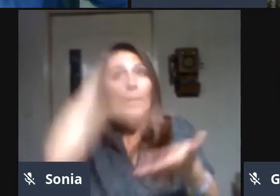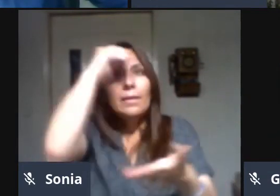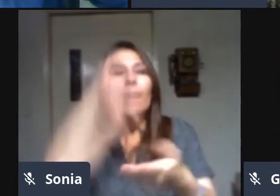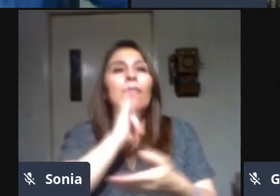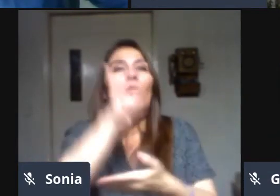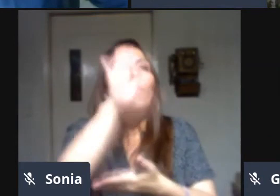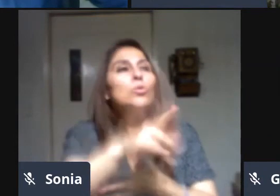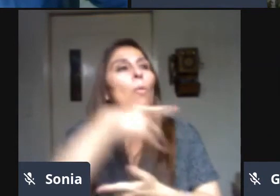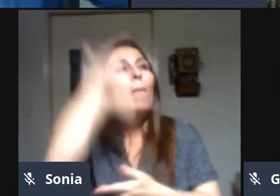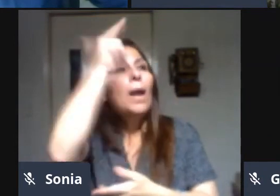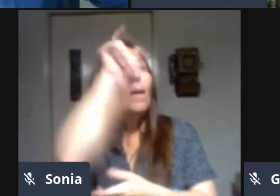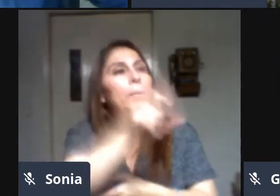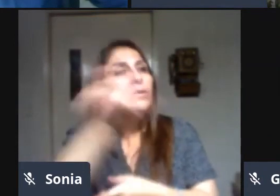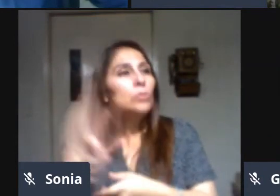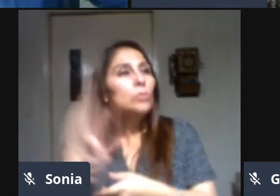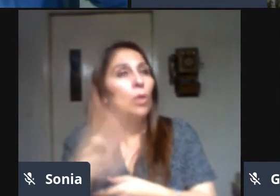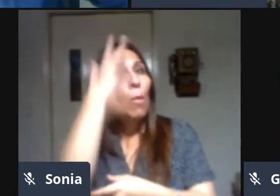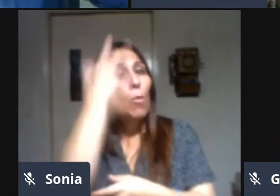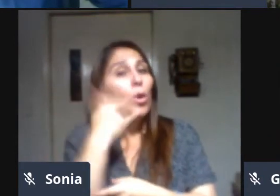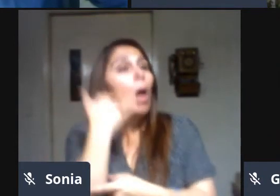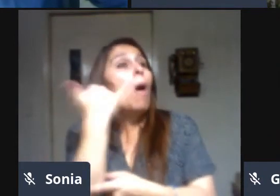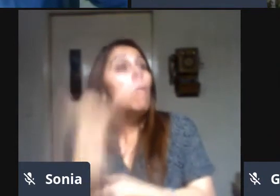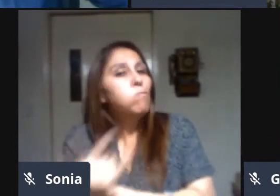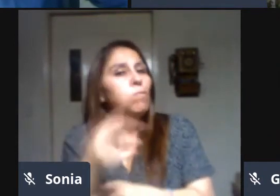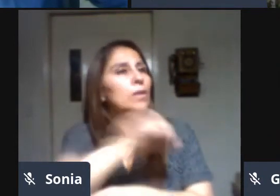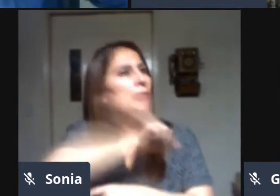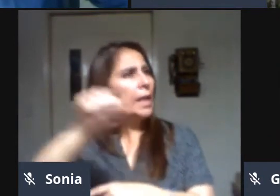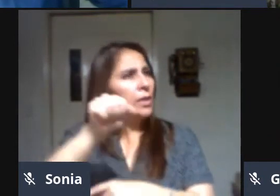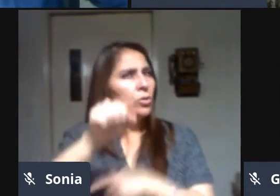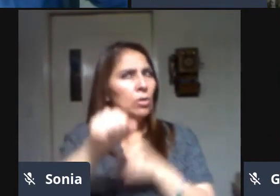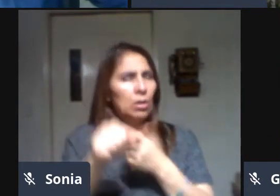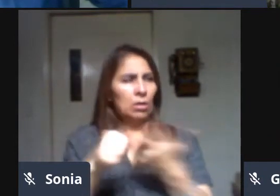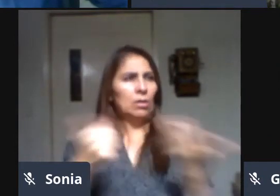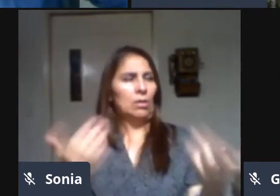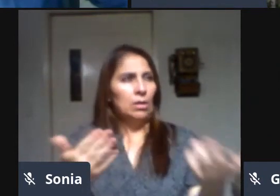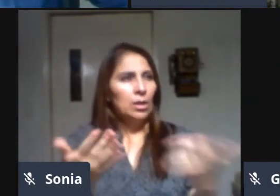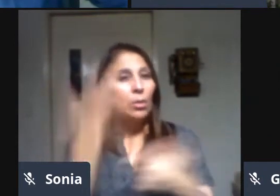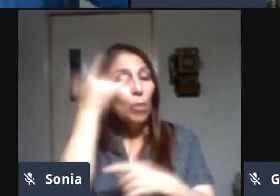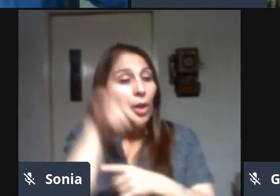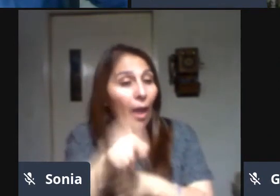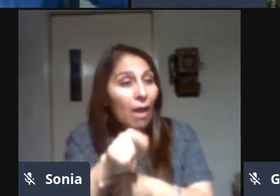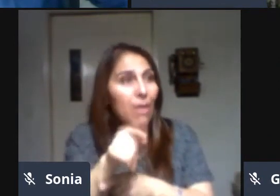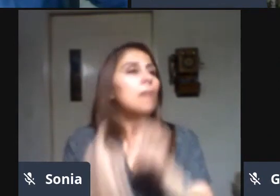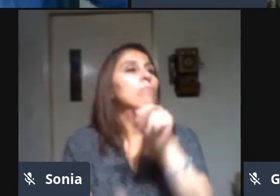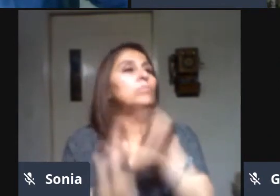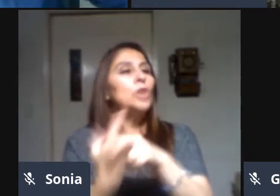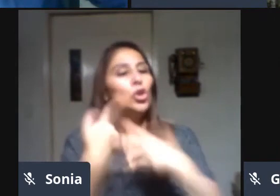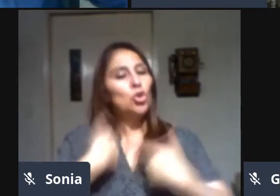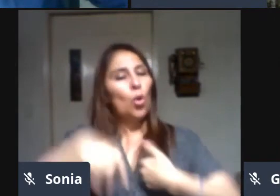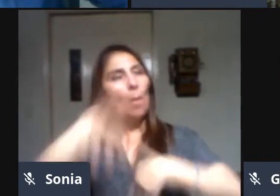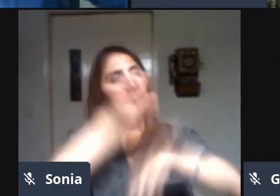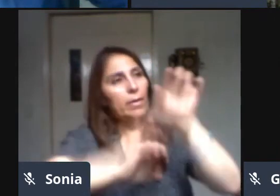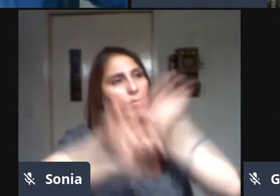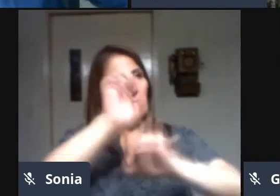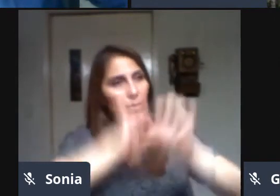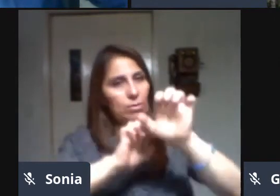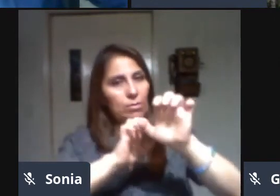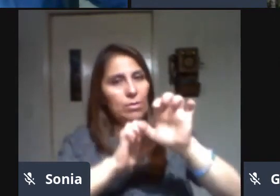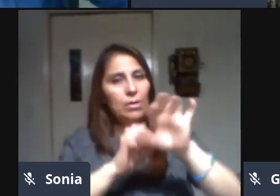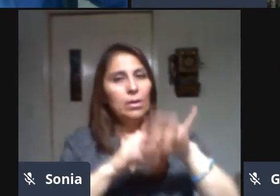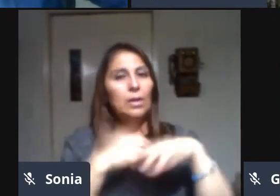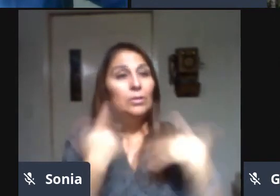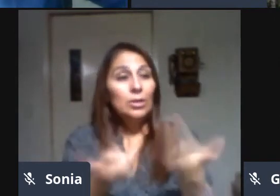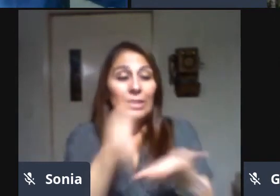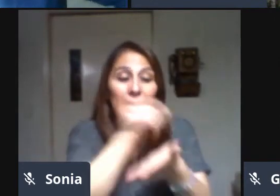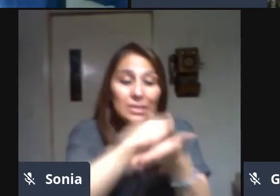porque ahí está la noción de derecho ves y porque es a partir de ahí que yo me defiendo entonces es la escritura la